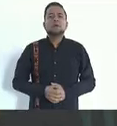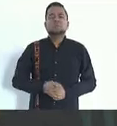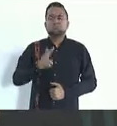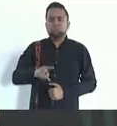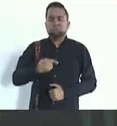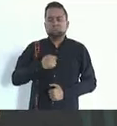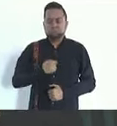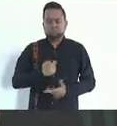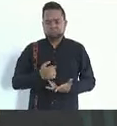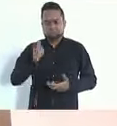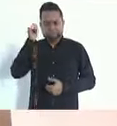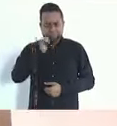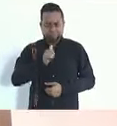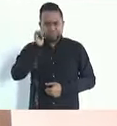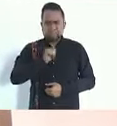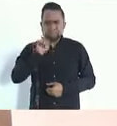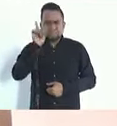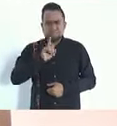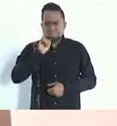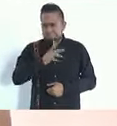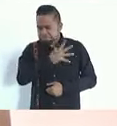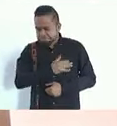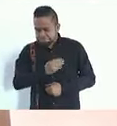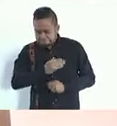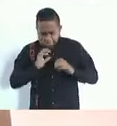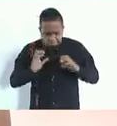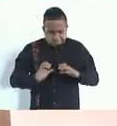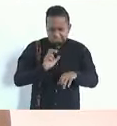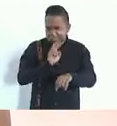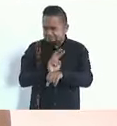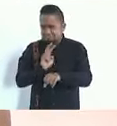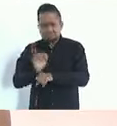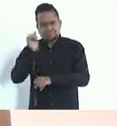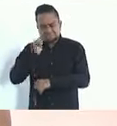que principalmente cuidamos de los hijos y las hijas.